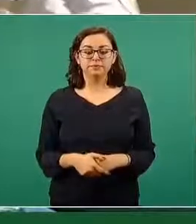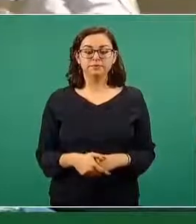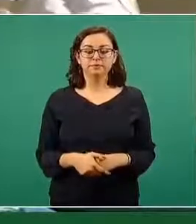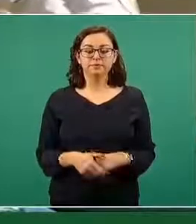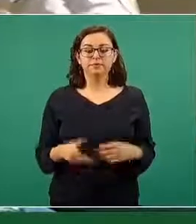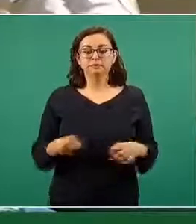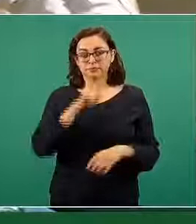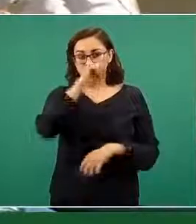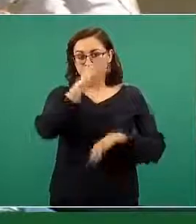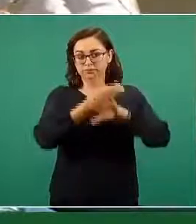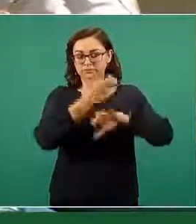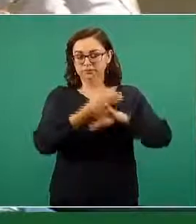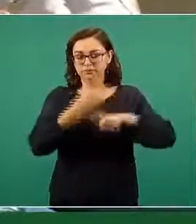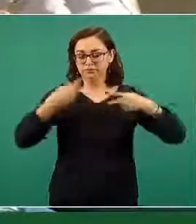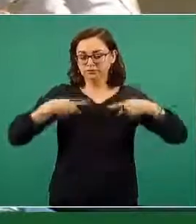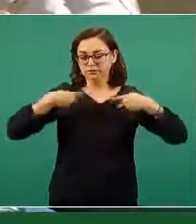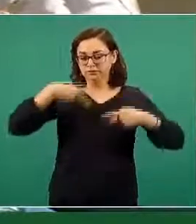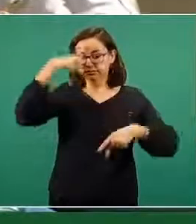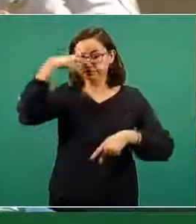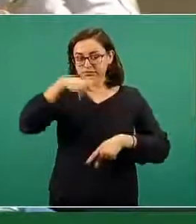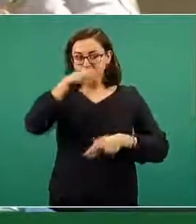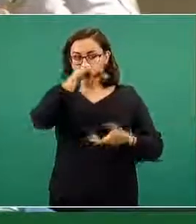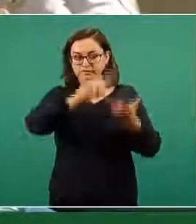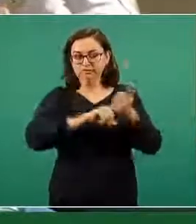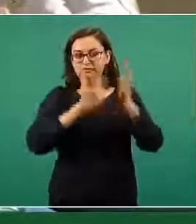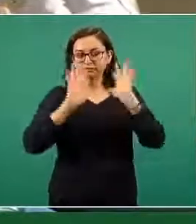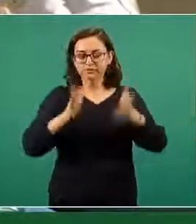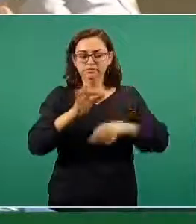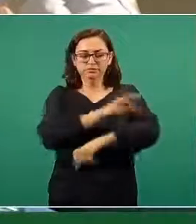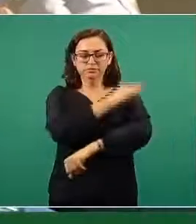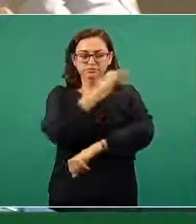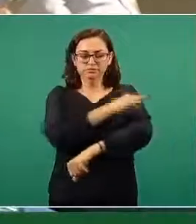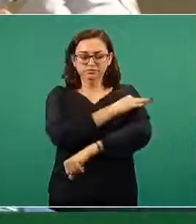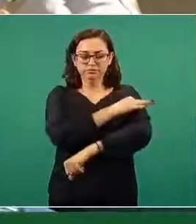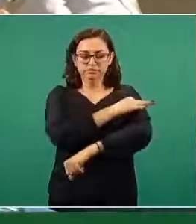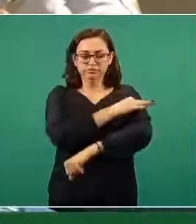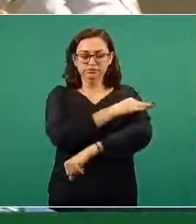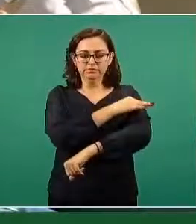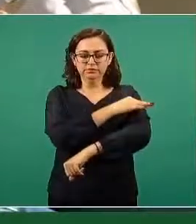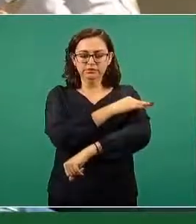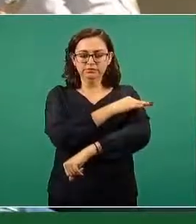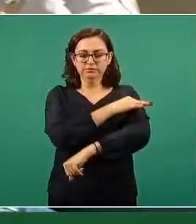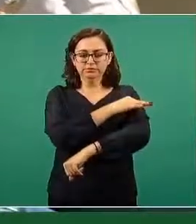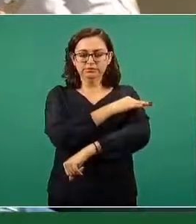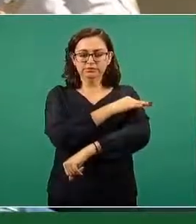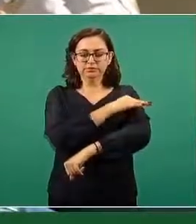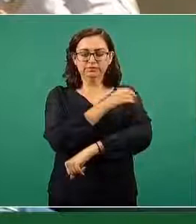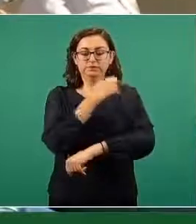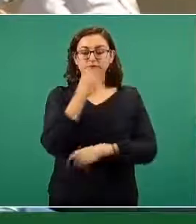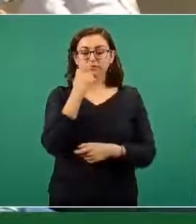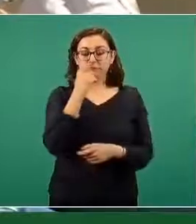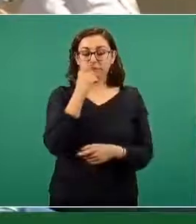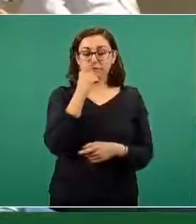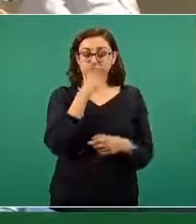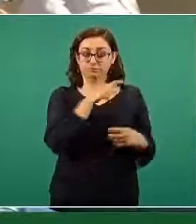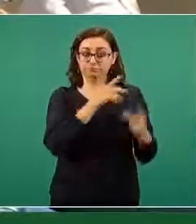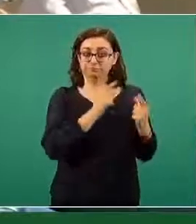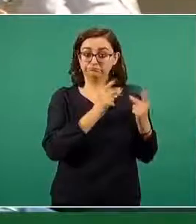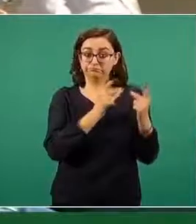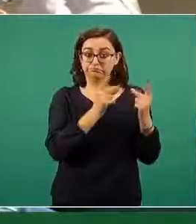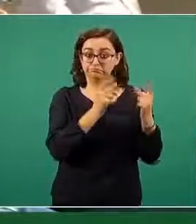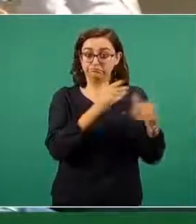Estados Unidos, en el entendido de que la estrategia nacional de vacunación allá va un poco más